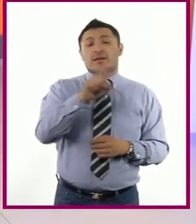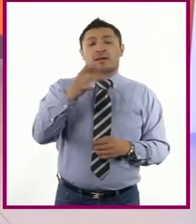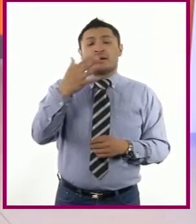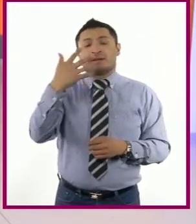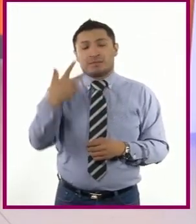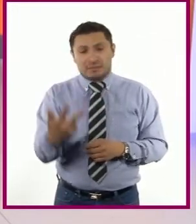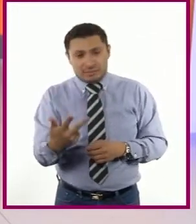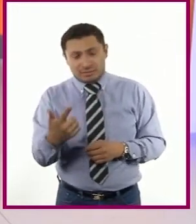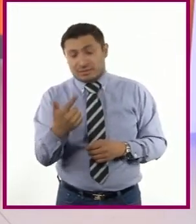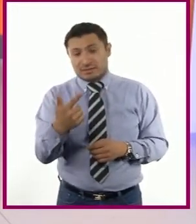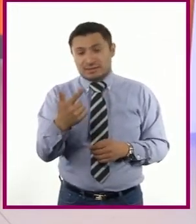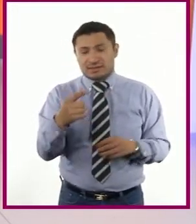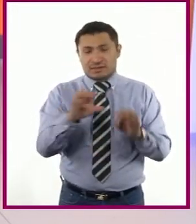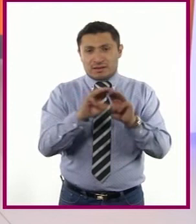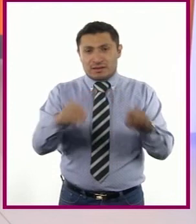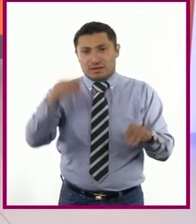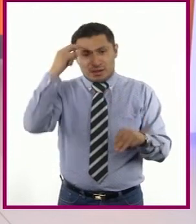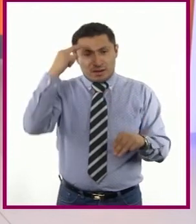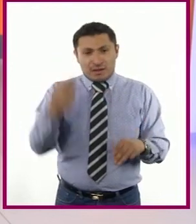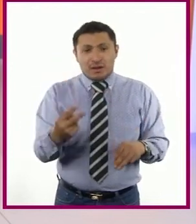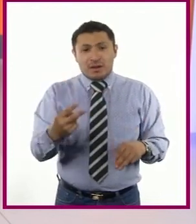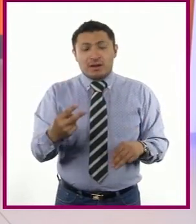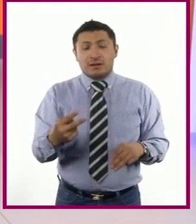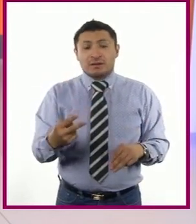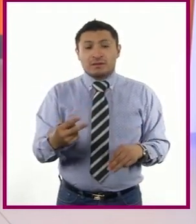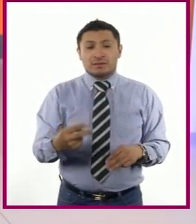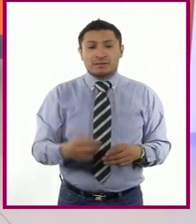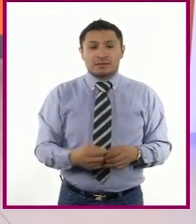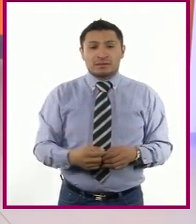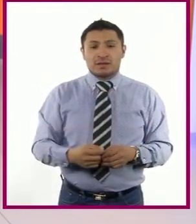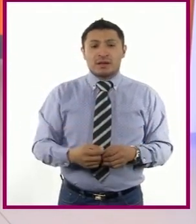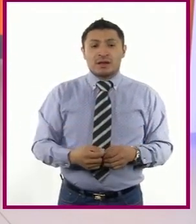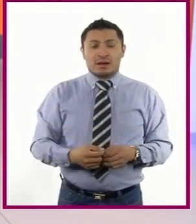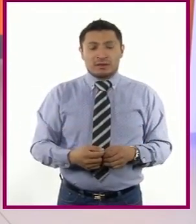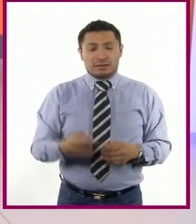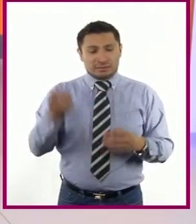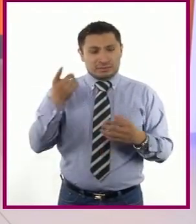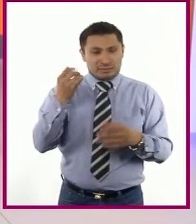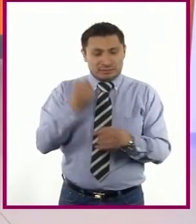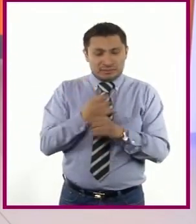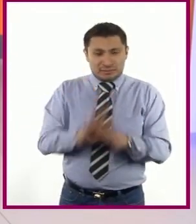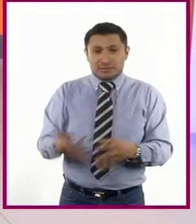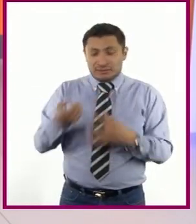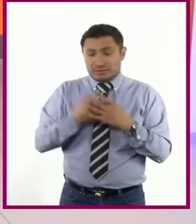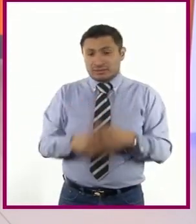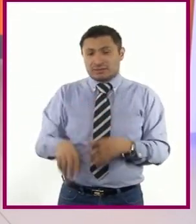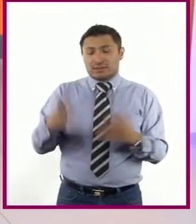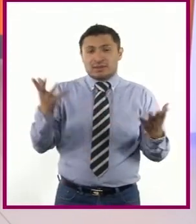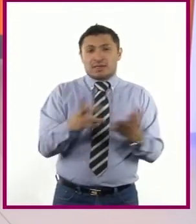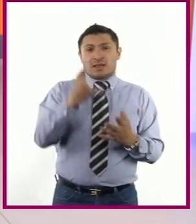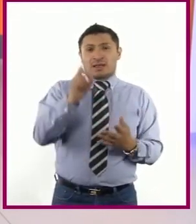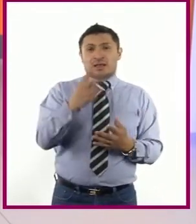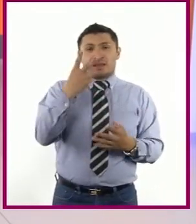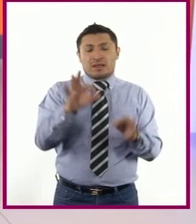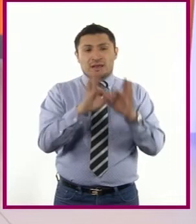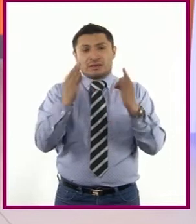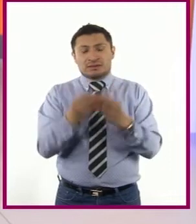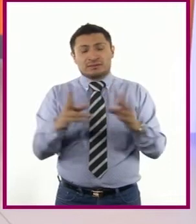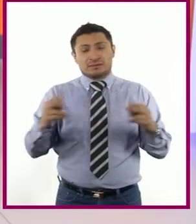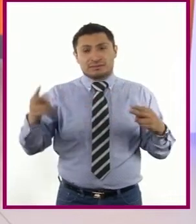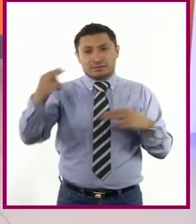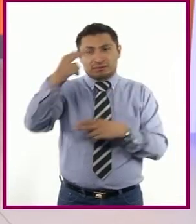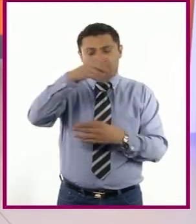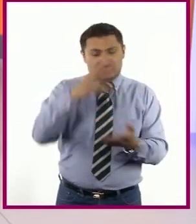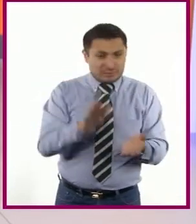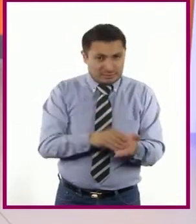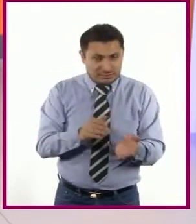157 centímetros cuadrados. Como dato inicial, se realizaron 32 figuras en la hoja de lámina, por lo